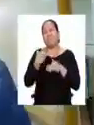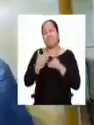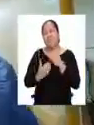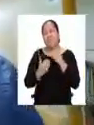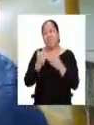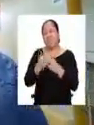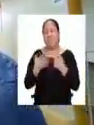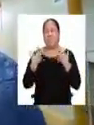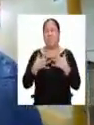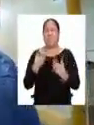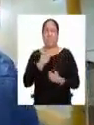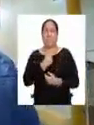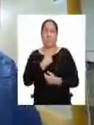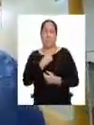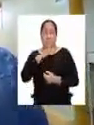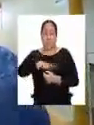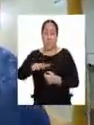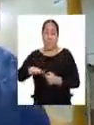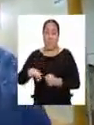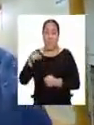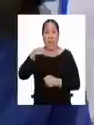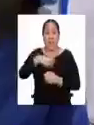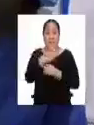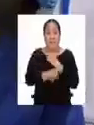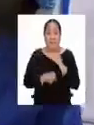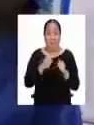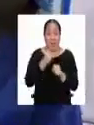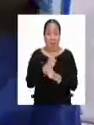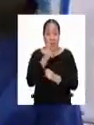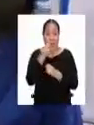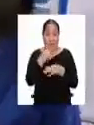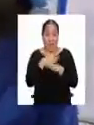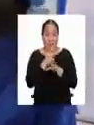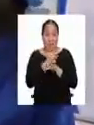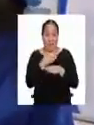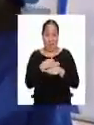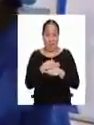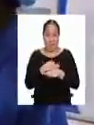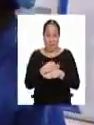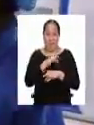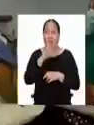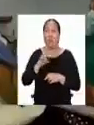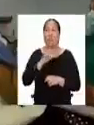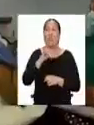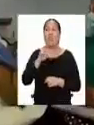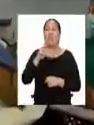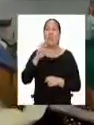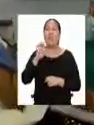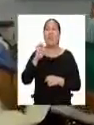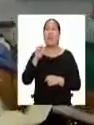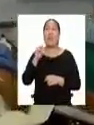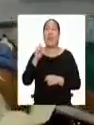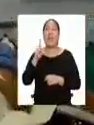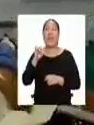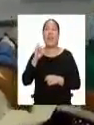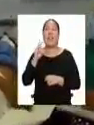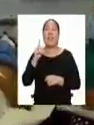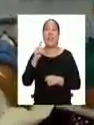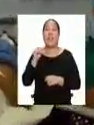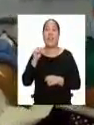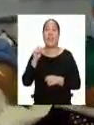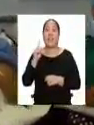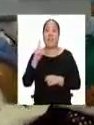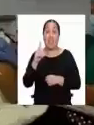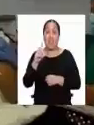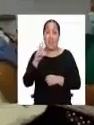traumático. A partir de este año estamos utilizando un método innovador, que es un método utilizando la realidad virtual, mediante el cual el chico